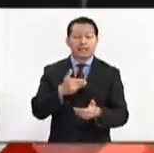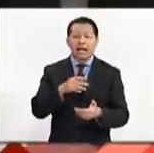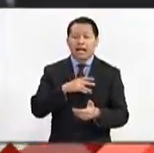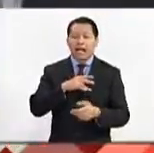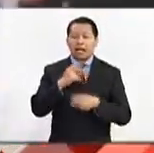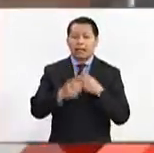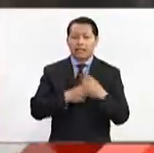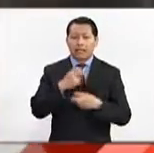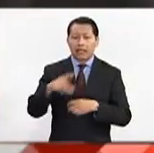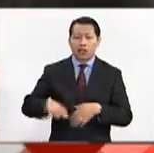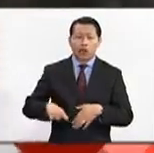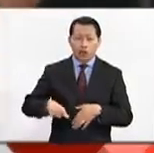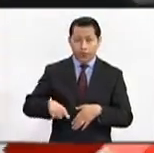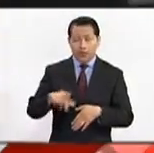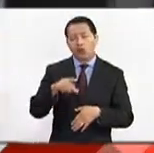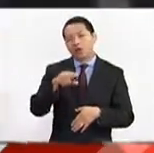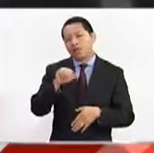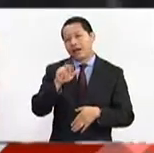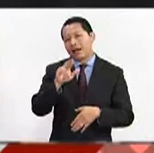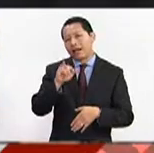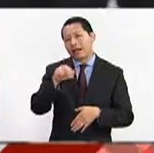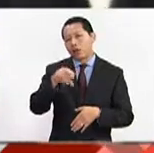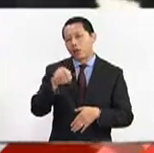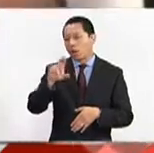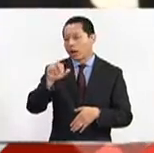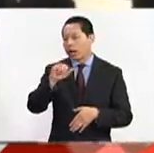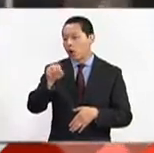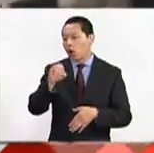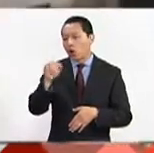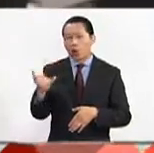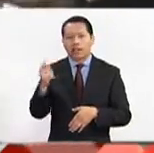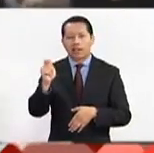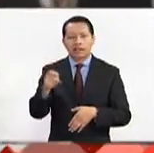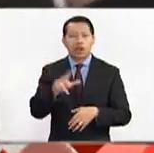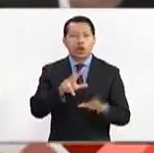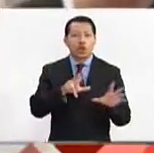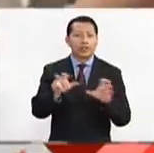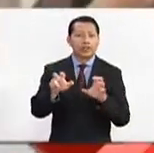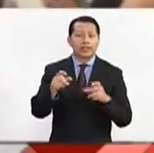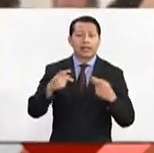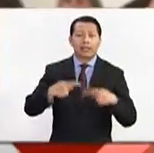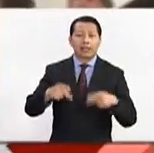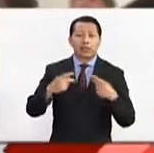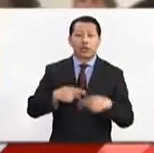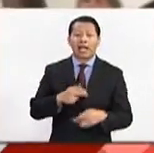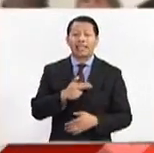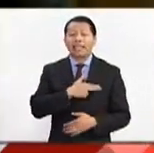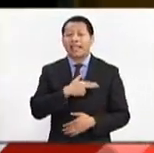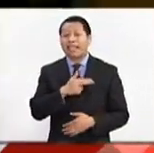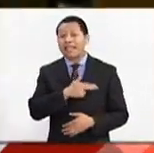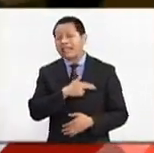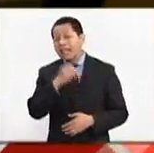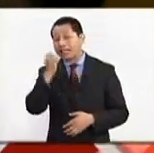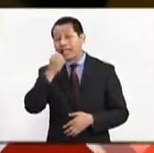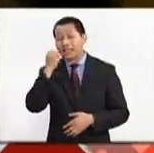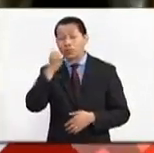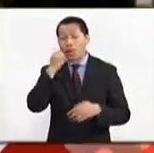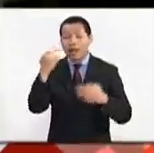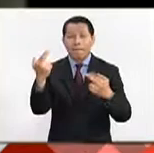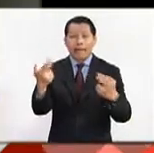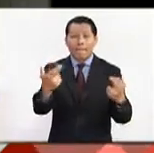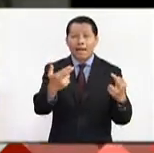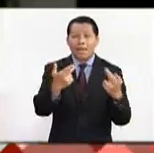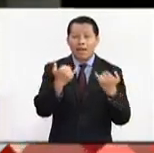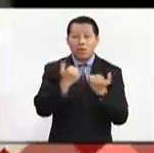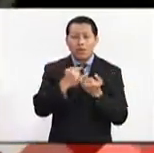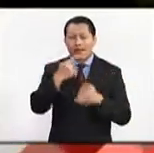críticas al gobierno de Mariano Rajoy y que dejó como resultado a más de 800 personas heridas, escuelas dañadas y una infinidad